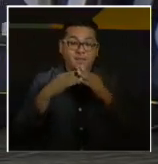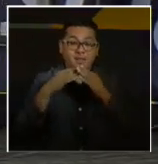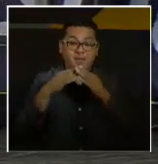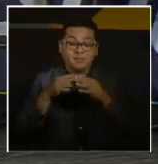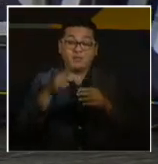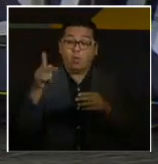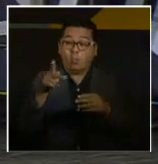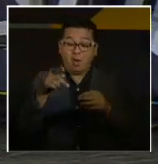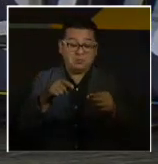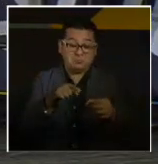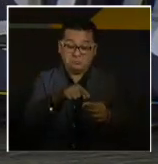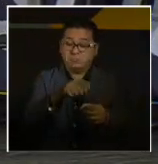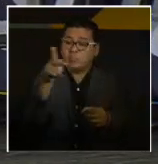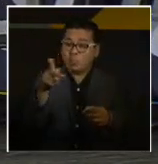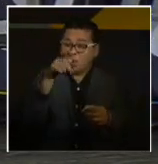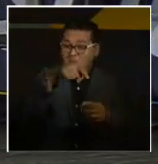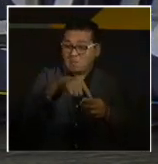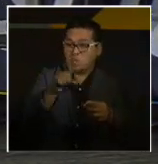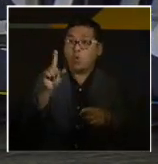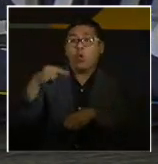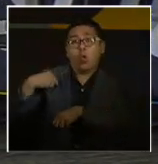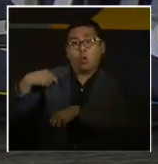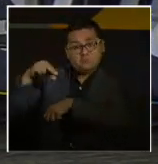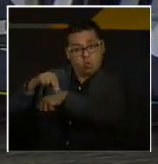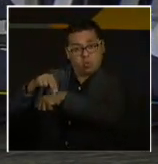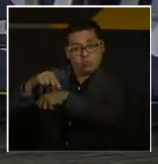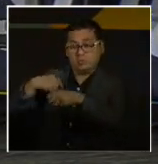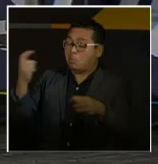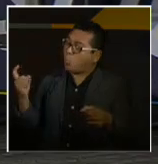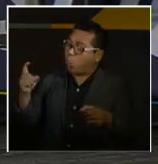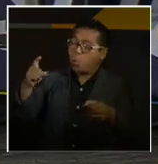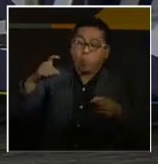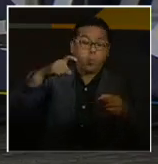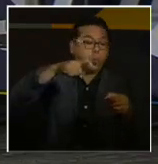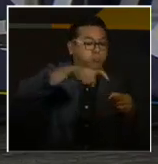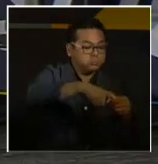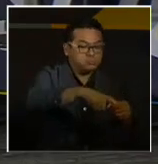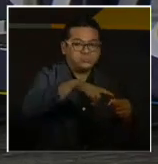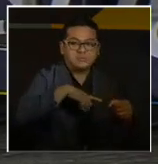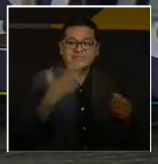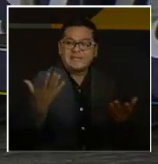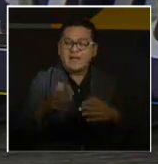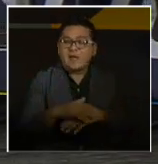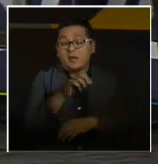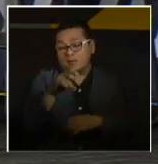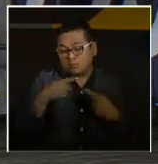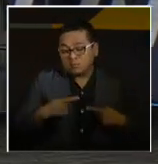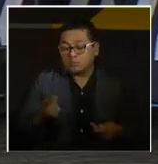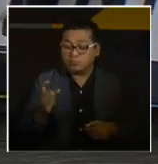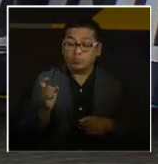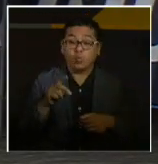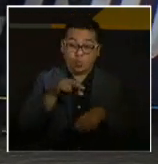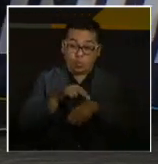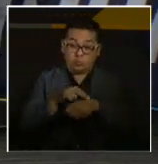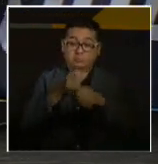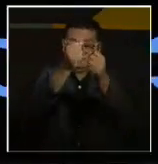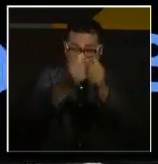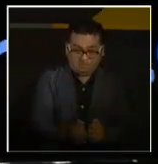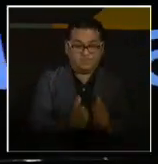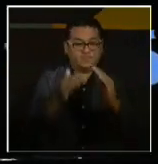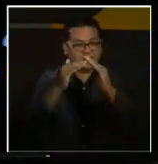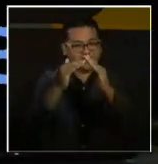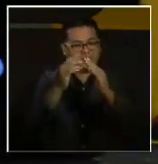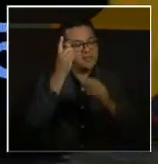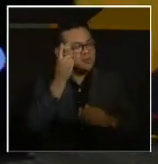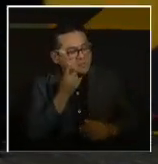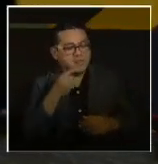comunidades. Tenemos que partir de una mejor administración. Tenemos que generar el incentivo para que el médico se quede a vivir en